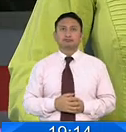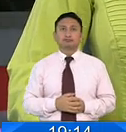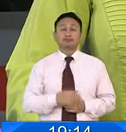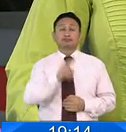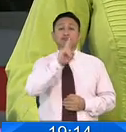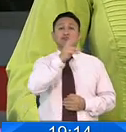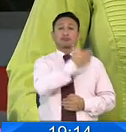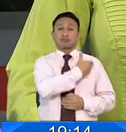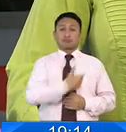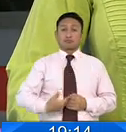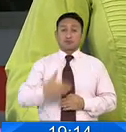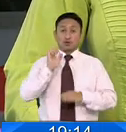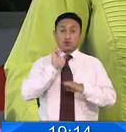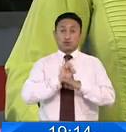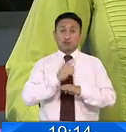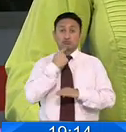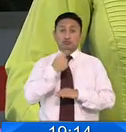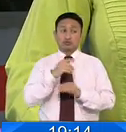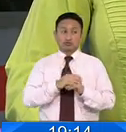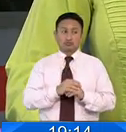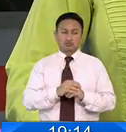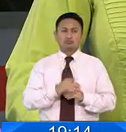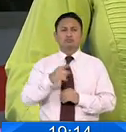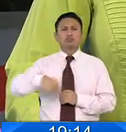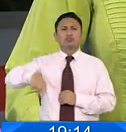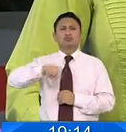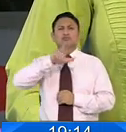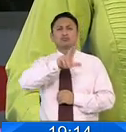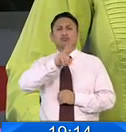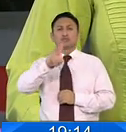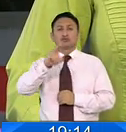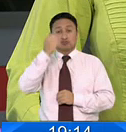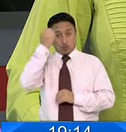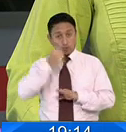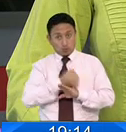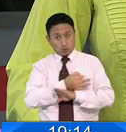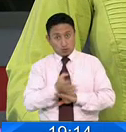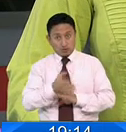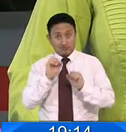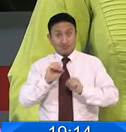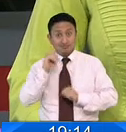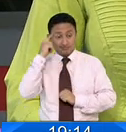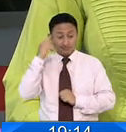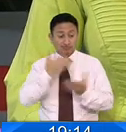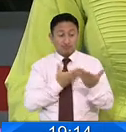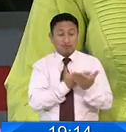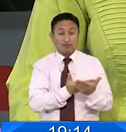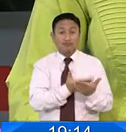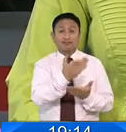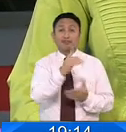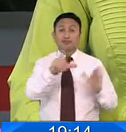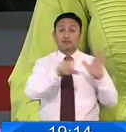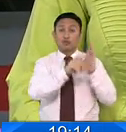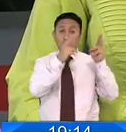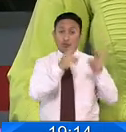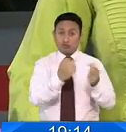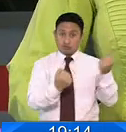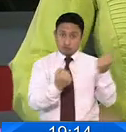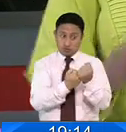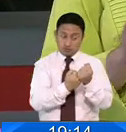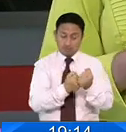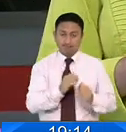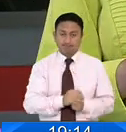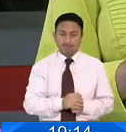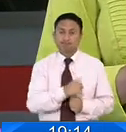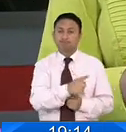El vicepresidente de la República se refirió a los alcances de las 32 observaciones que el Ejecutivo incluyó en el veto parcial a la ley humanitaria,